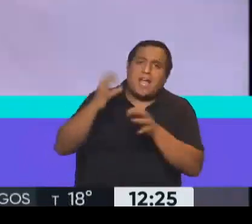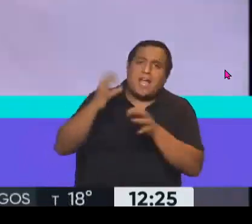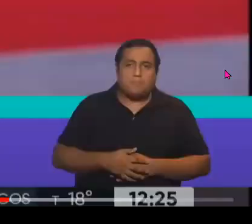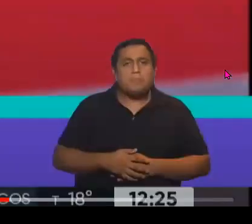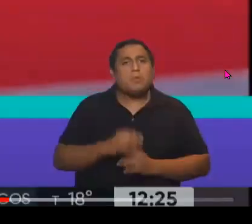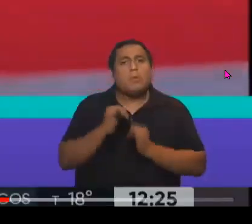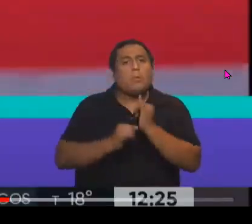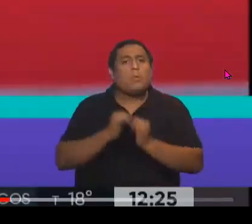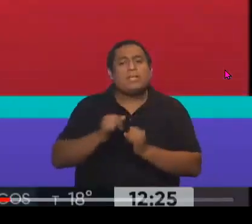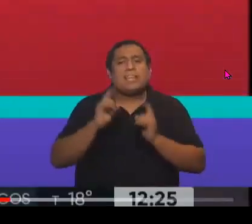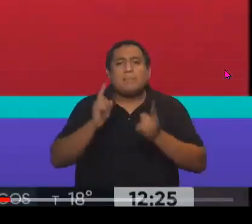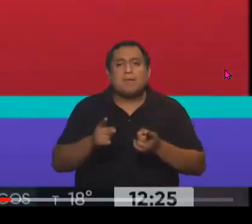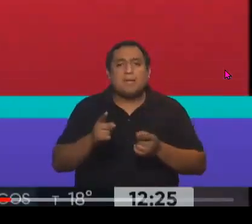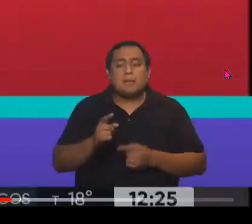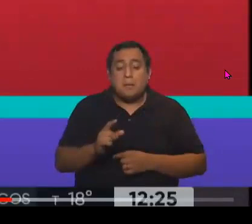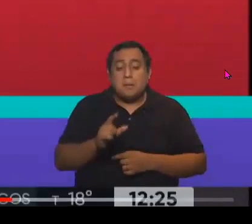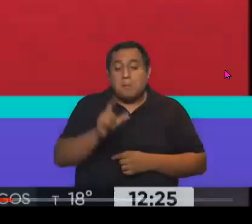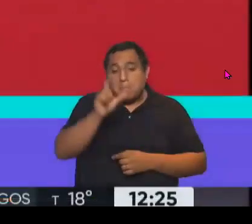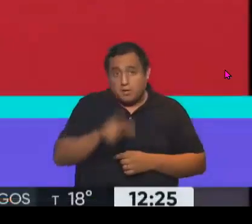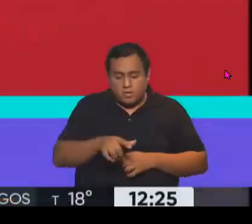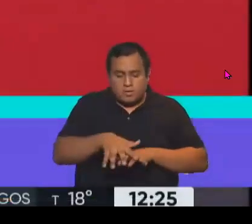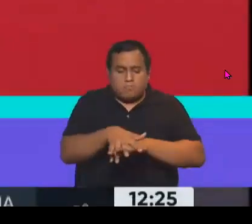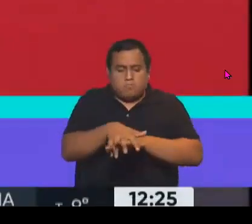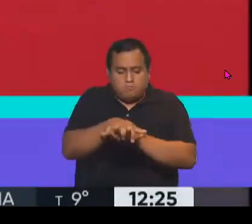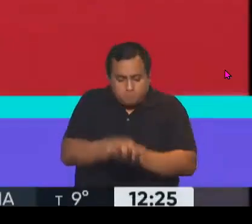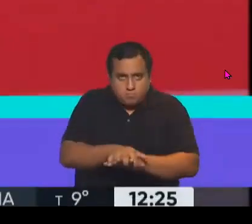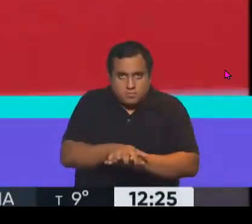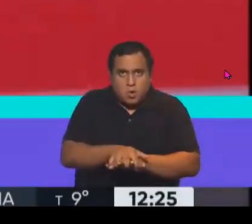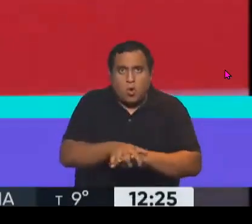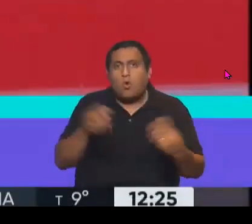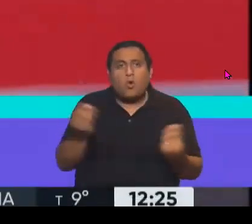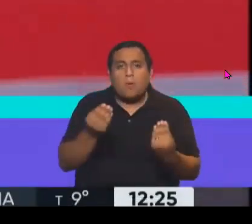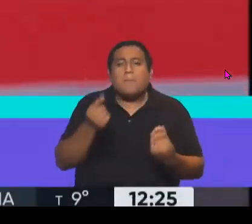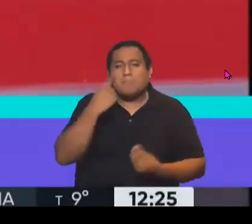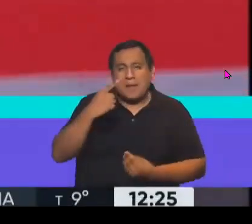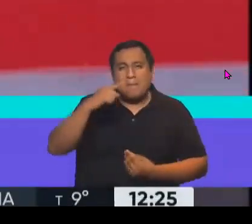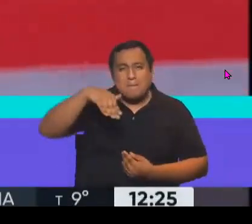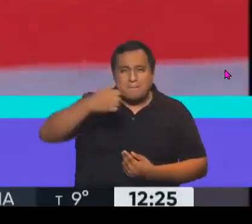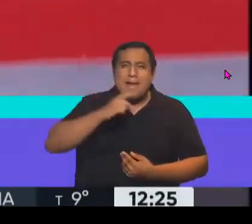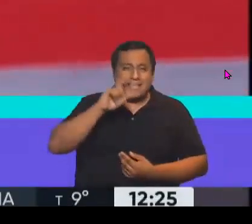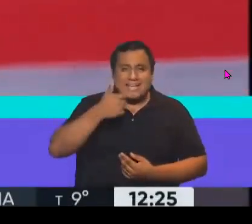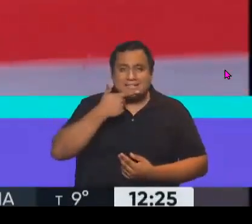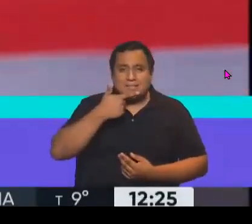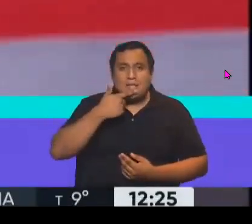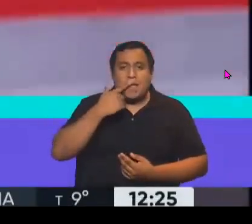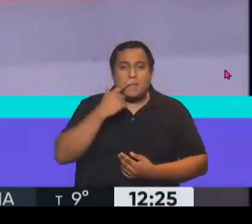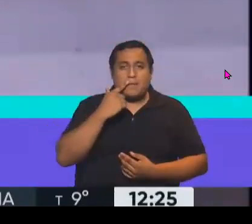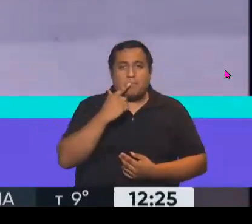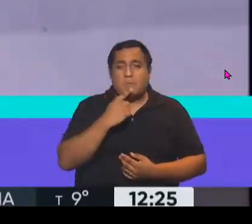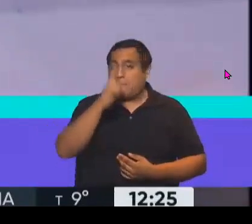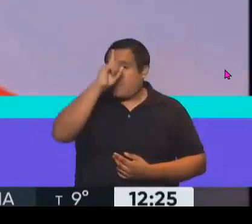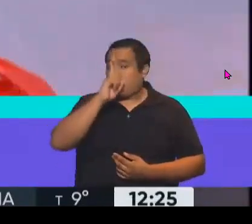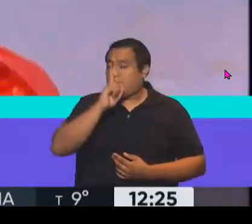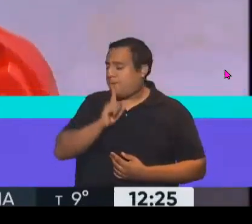algo muy importante, la posición de la persona que hace la compresión. Vero, vamos a pedirle a Matías que se ponga de